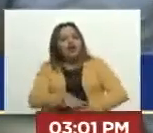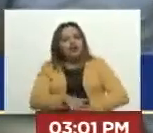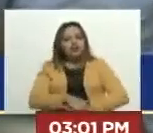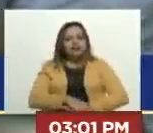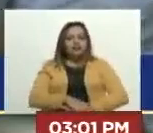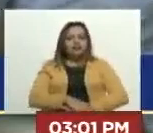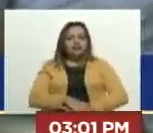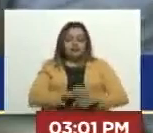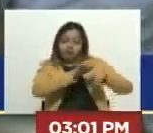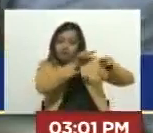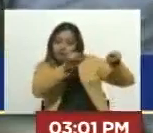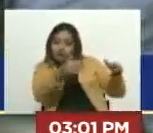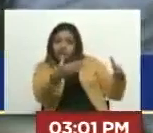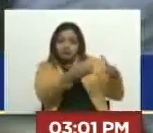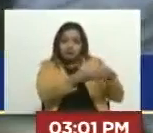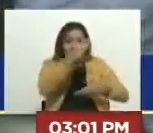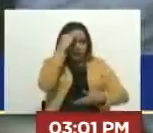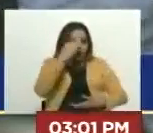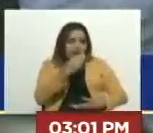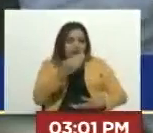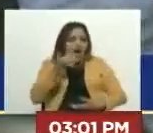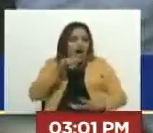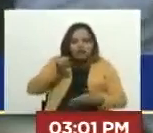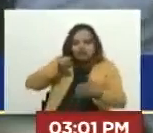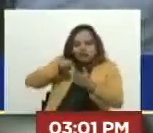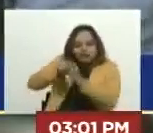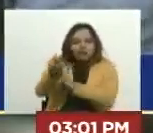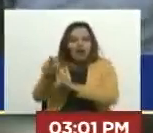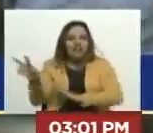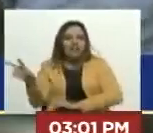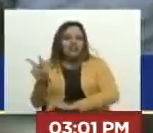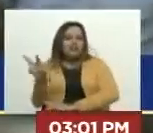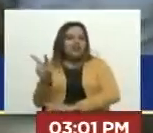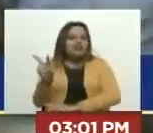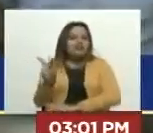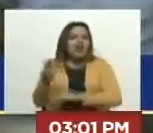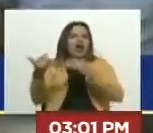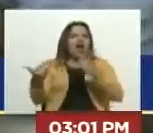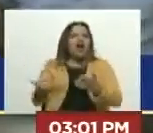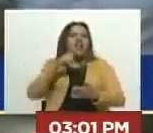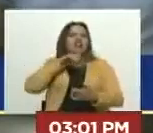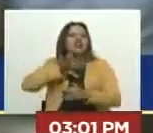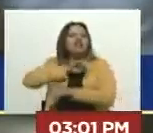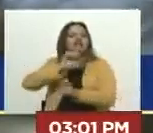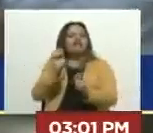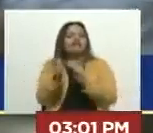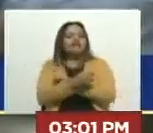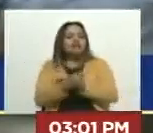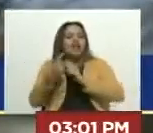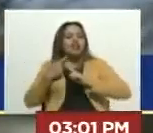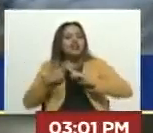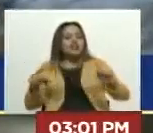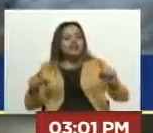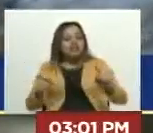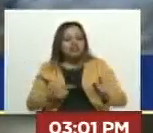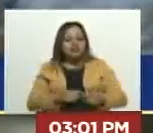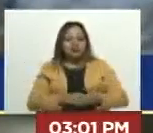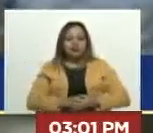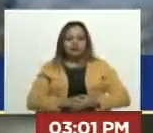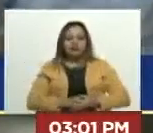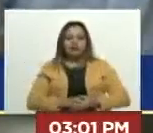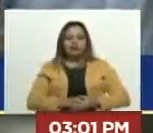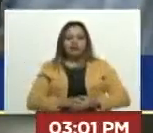Si ellos hubiesen puesto un pie en territorio venezolano, la historia sería otra. Por eso